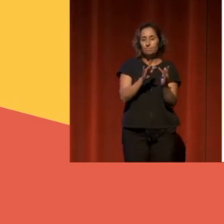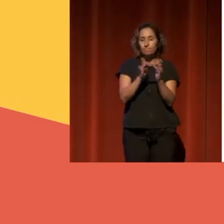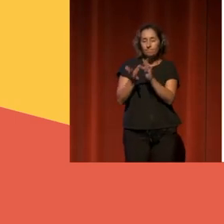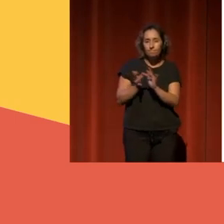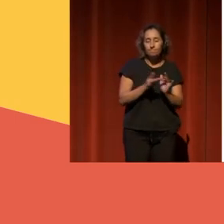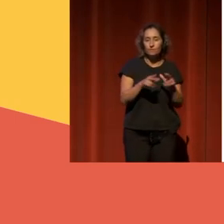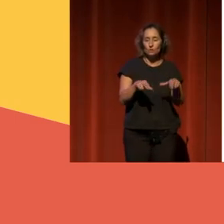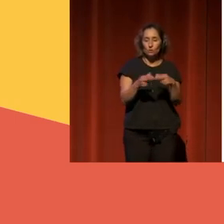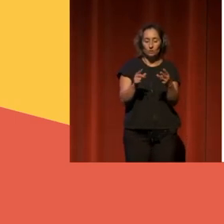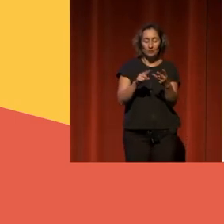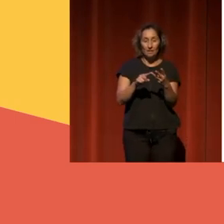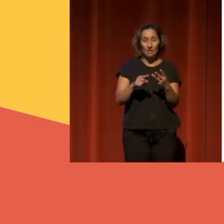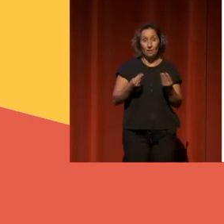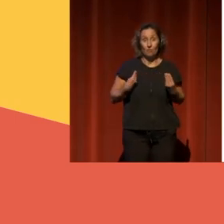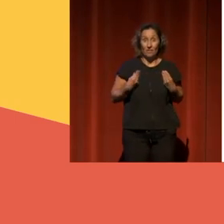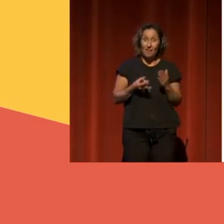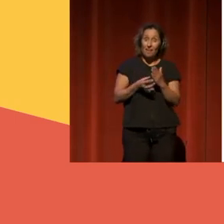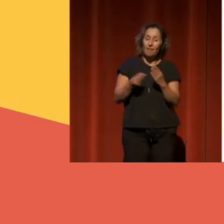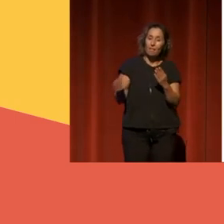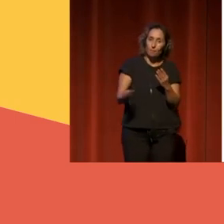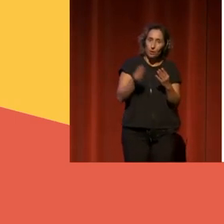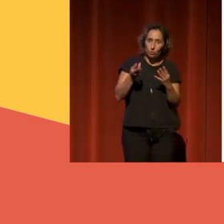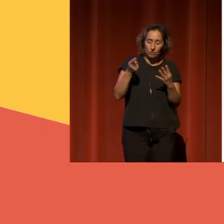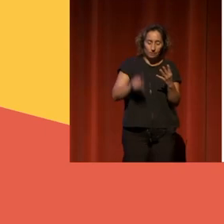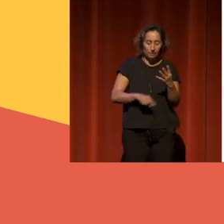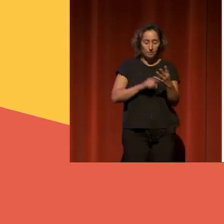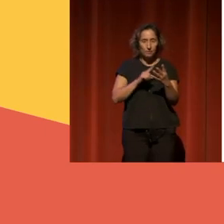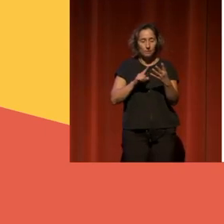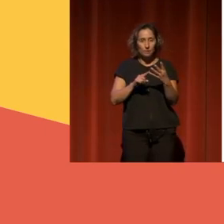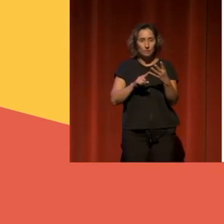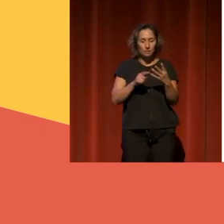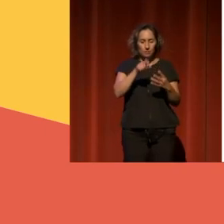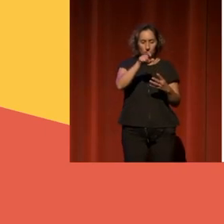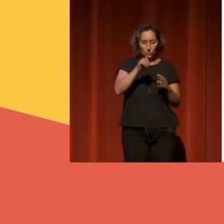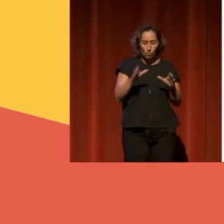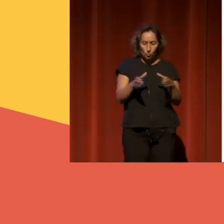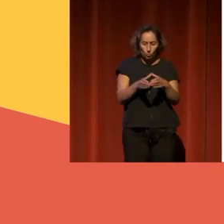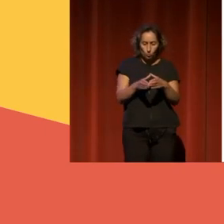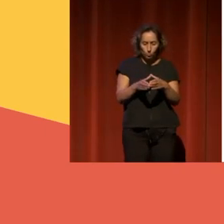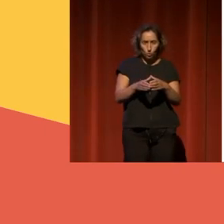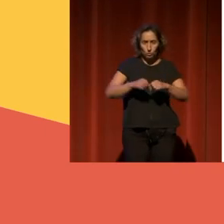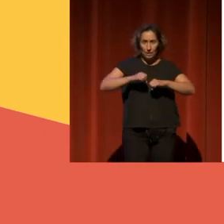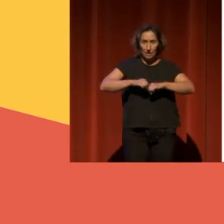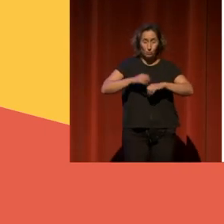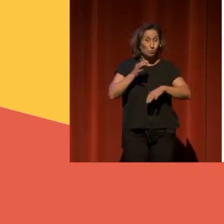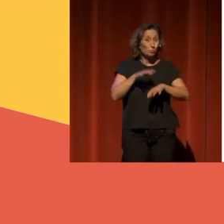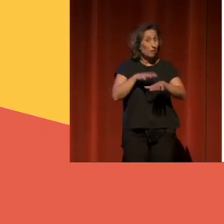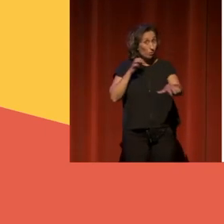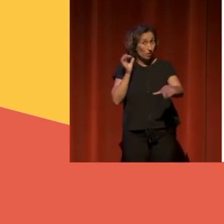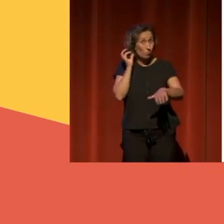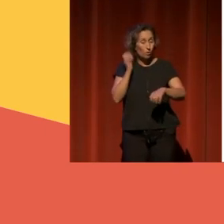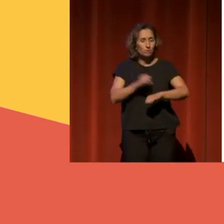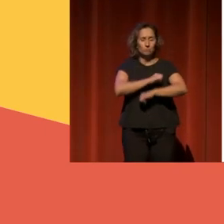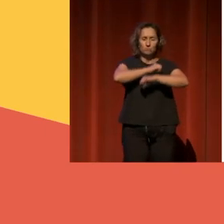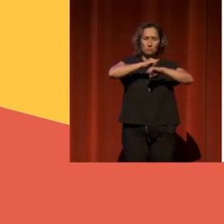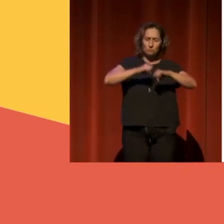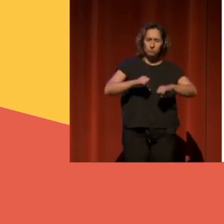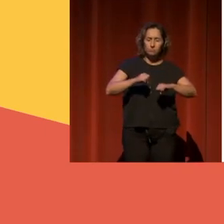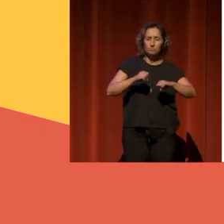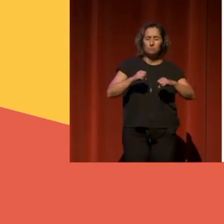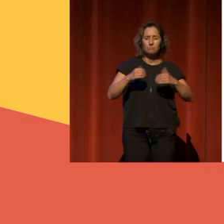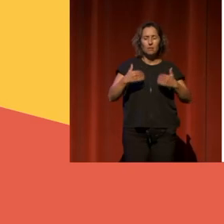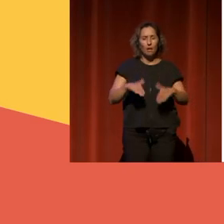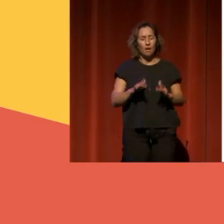y mejorar la calidad de vida. Los grupos estables y consolidados de adultos, en su mayoría mujeres, se consigue pues,